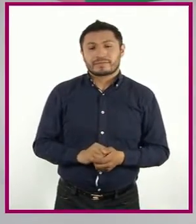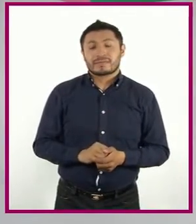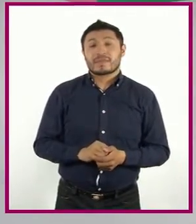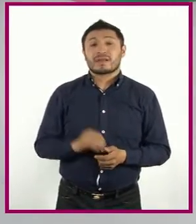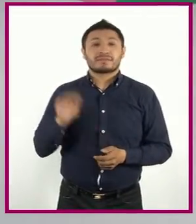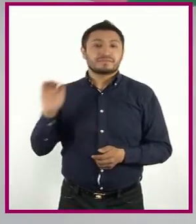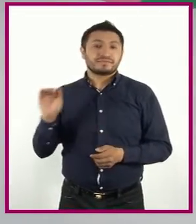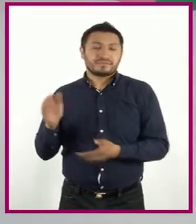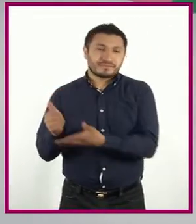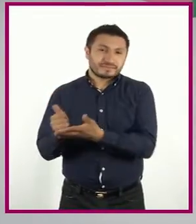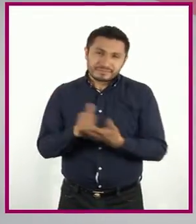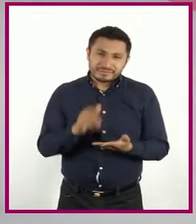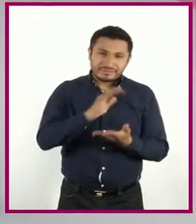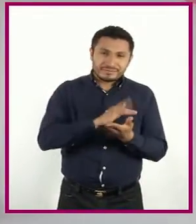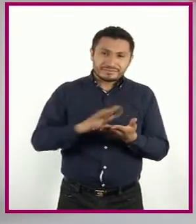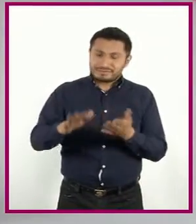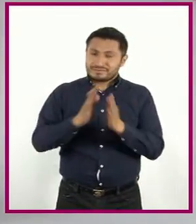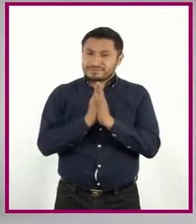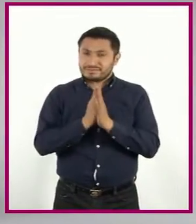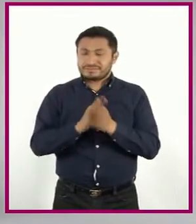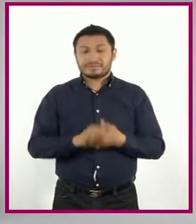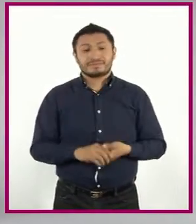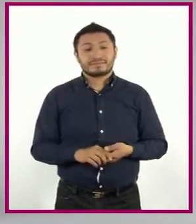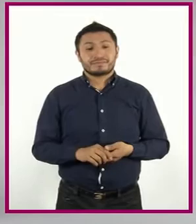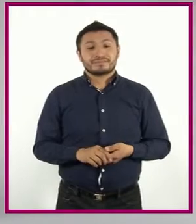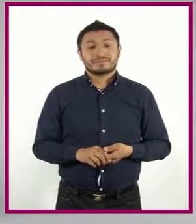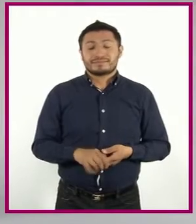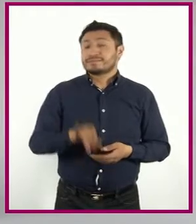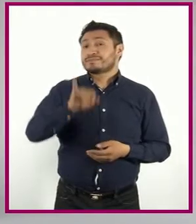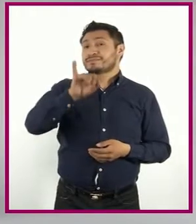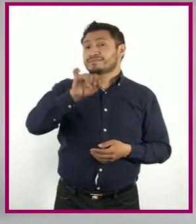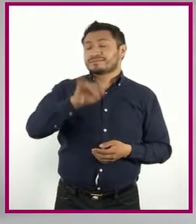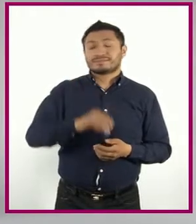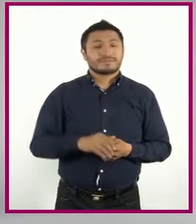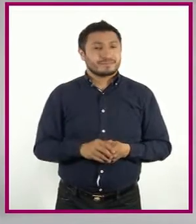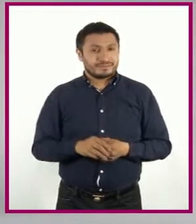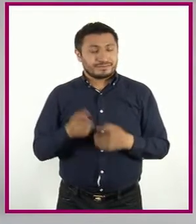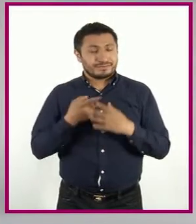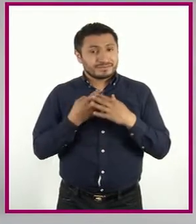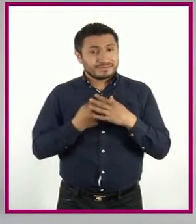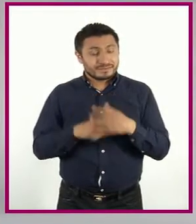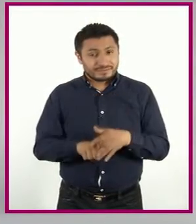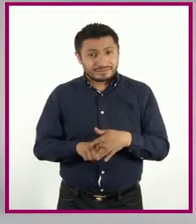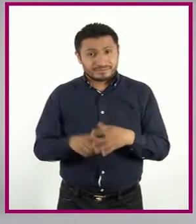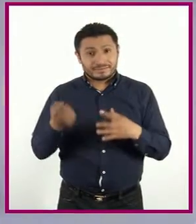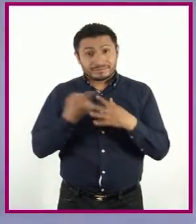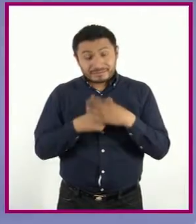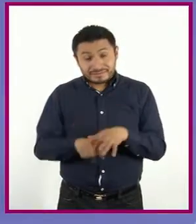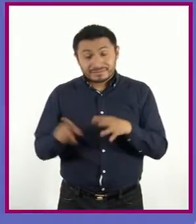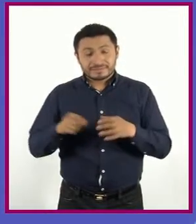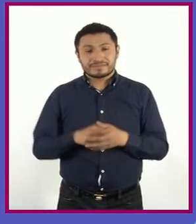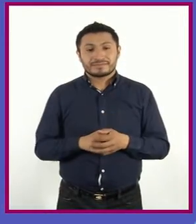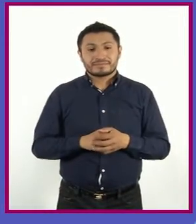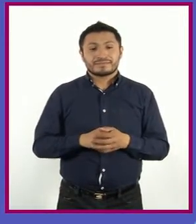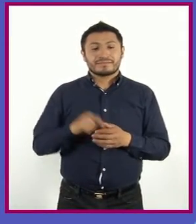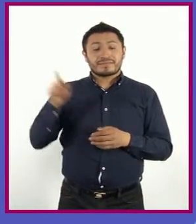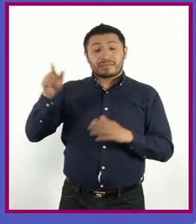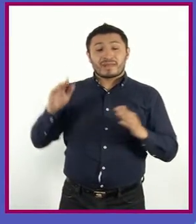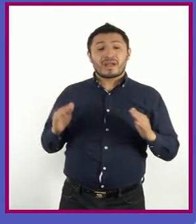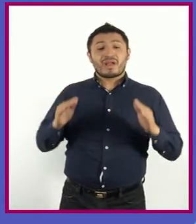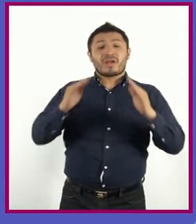Enrique, ¿me ayudas con la lectura de este primer fragmento? Por supuesto, profesora. Comencemos. En las colinas de